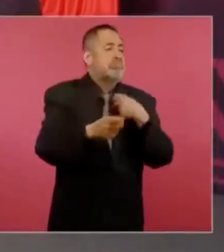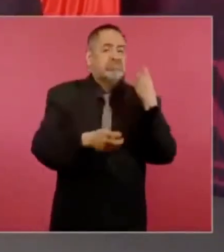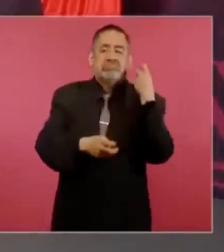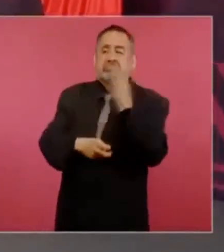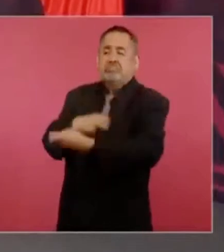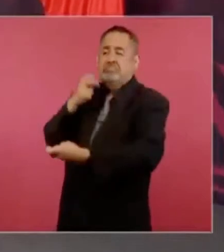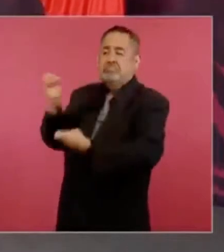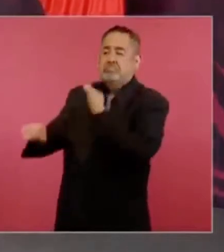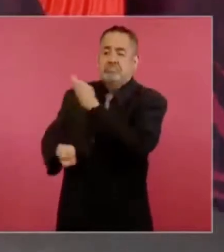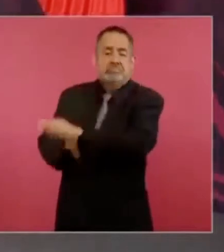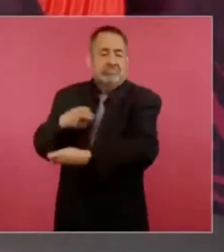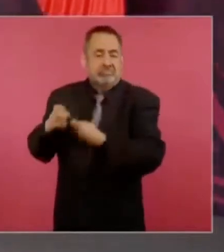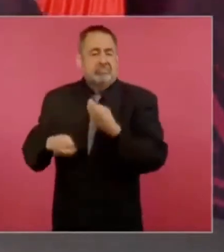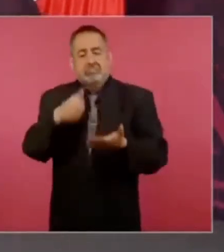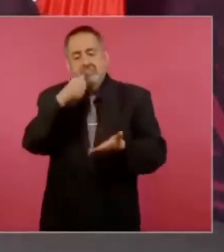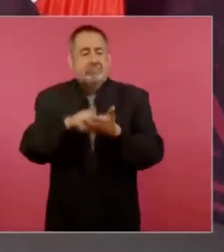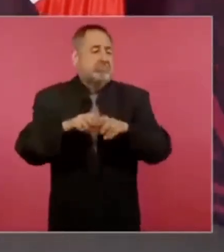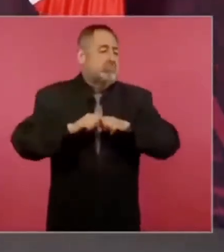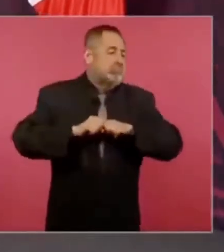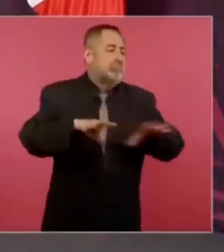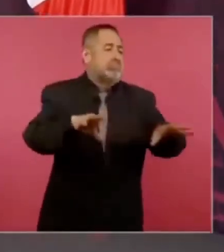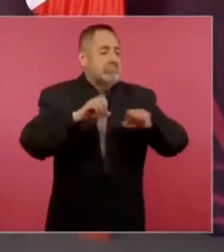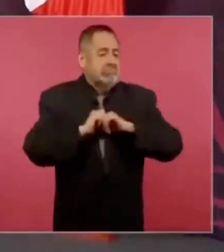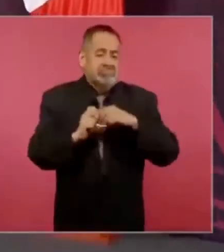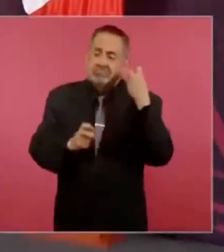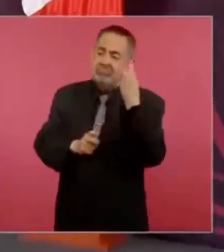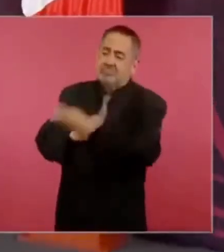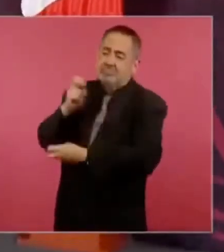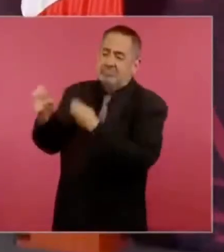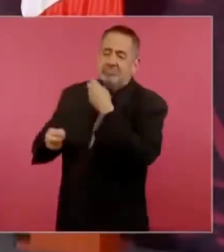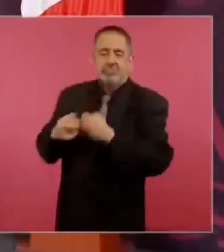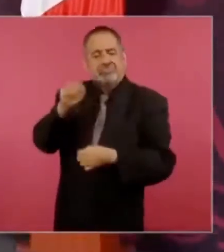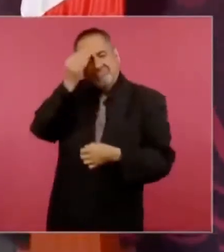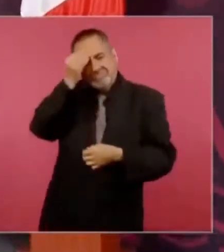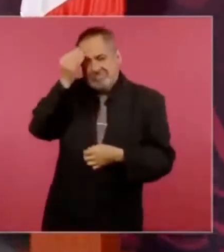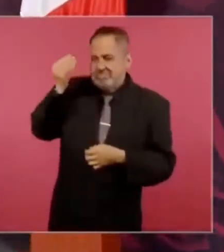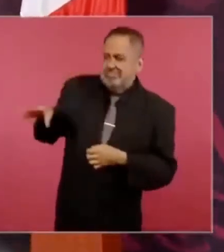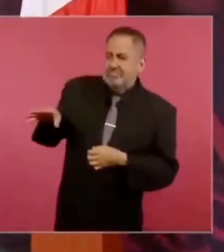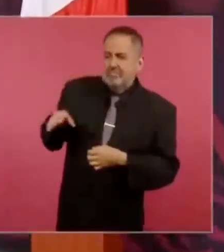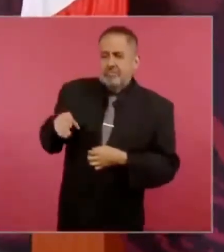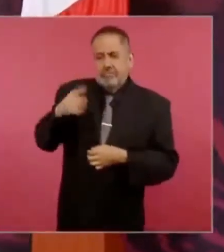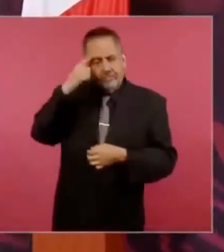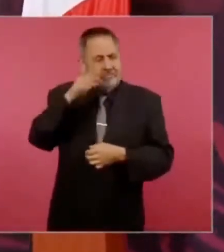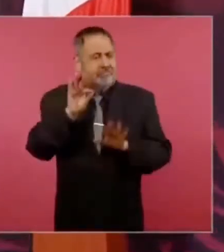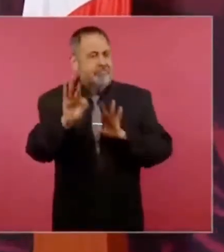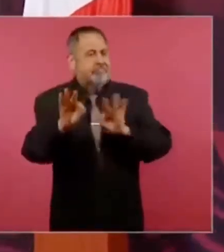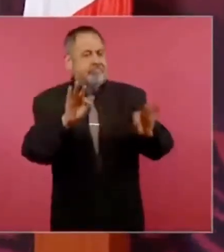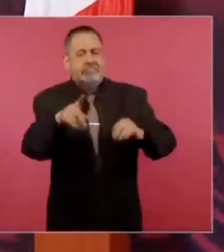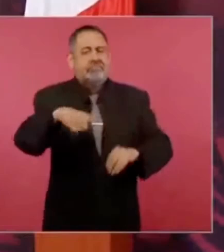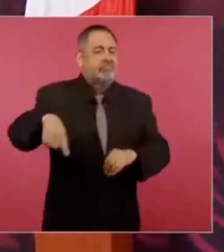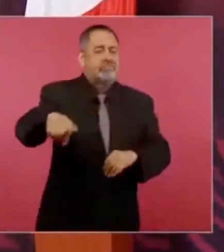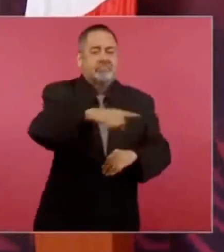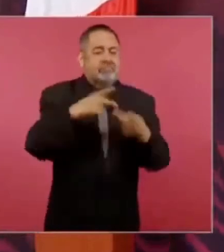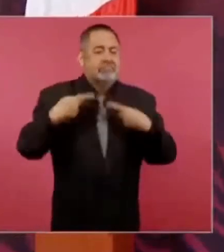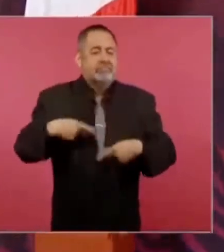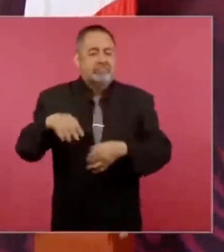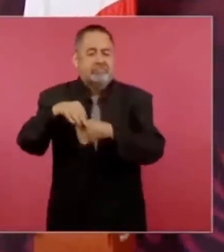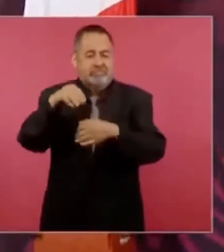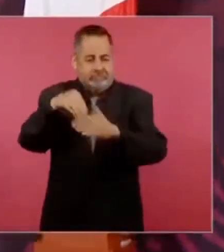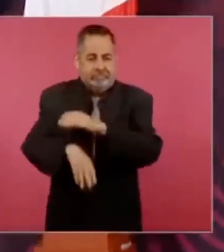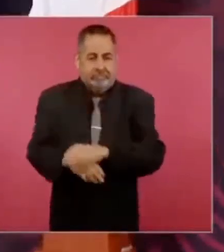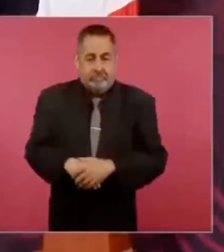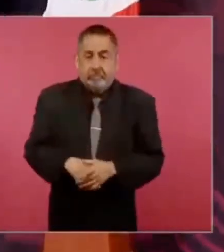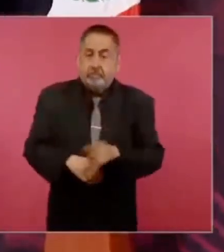y circulares en las que buscaban coaccionar el voto de los trabajadores. Muchas